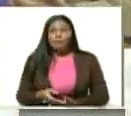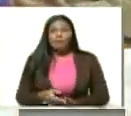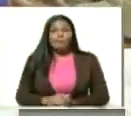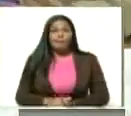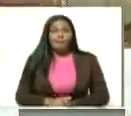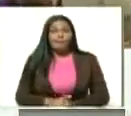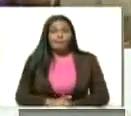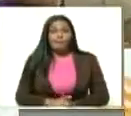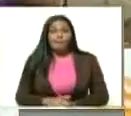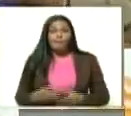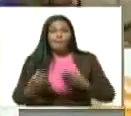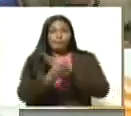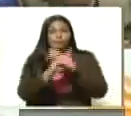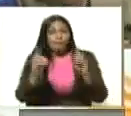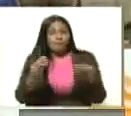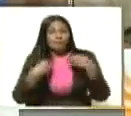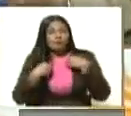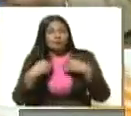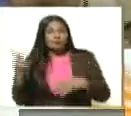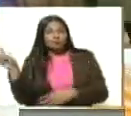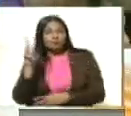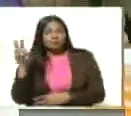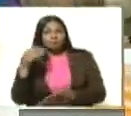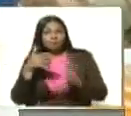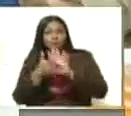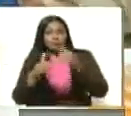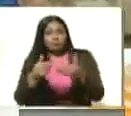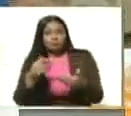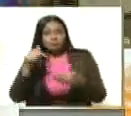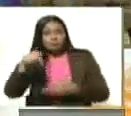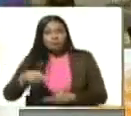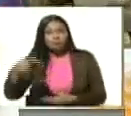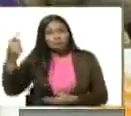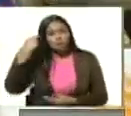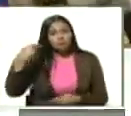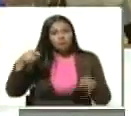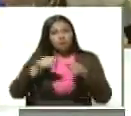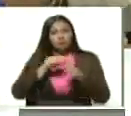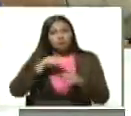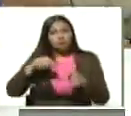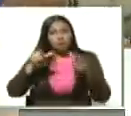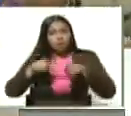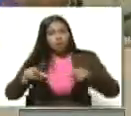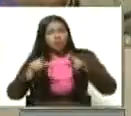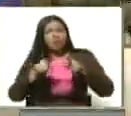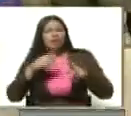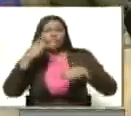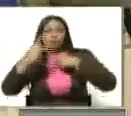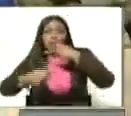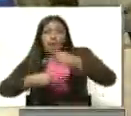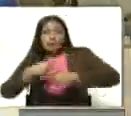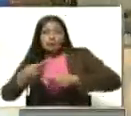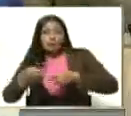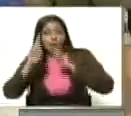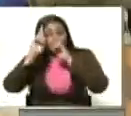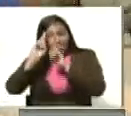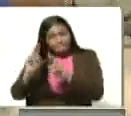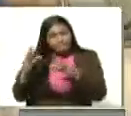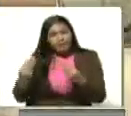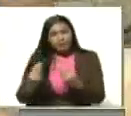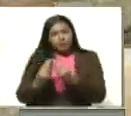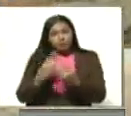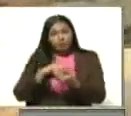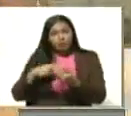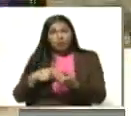en Venezuela. Y esa democracia ha derivado en que hoy en día estamos en espacios políticos, con respeto,